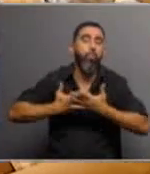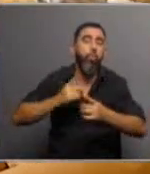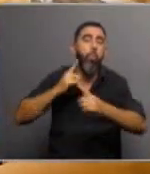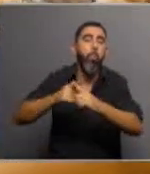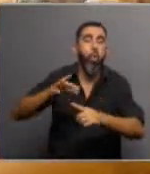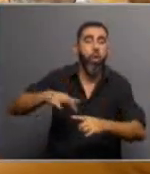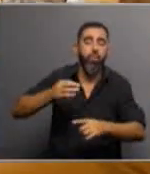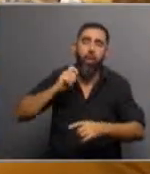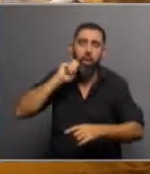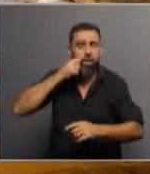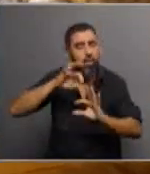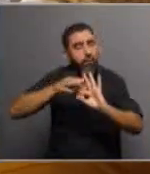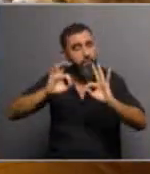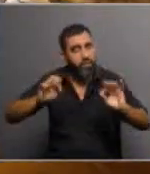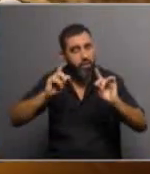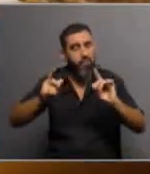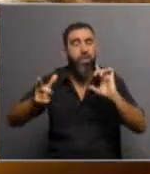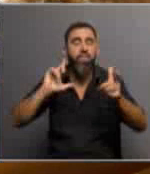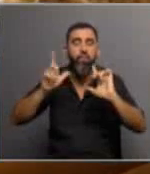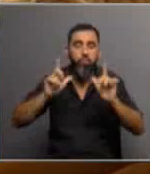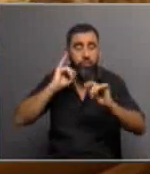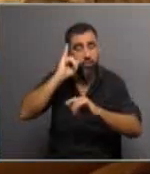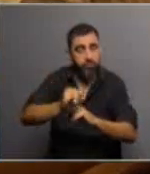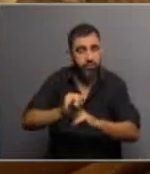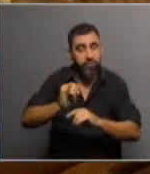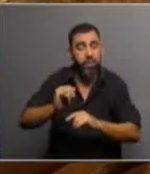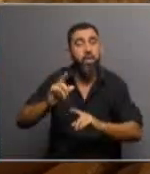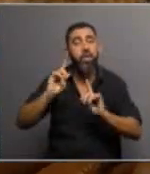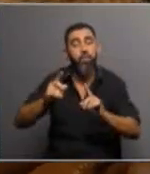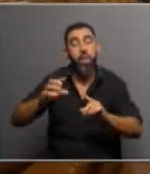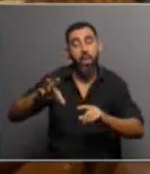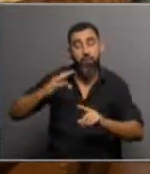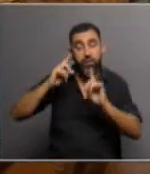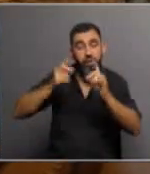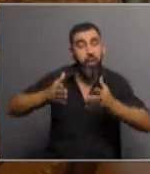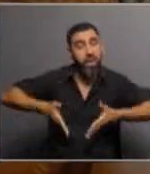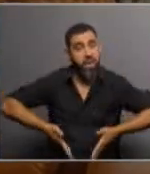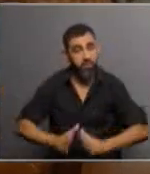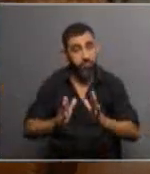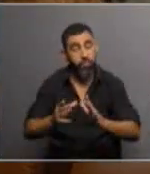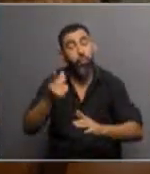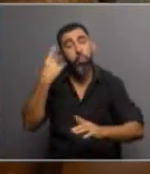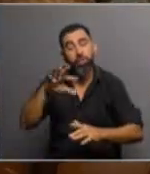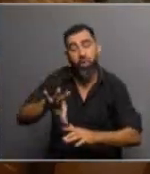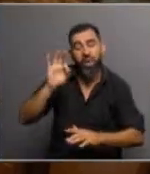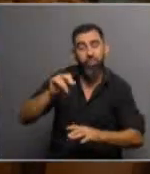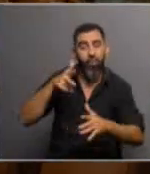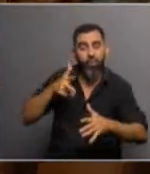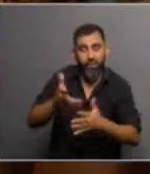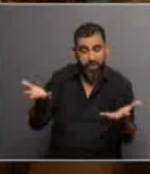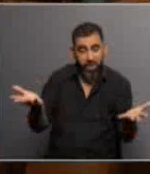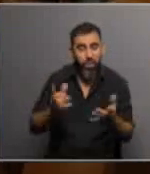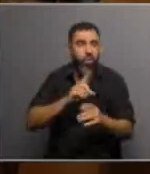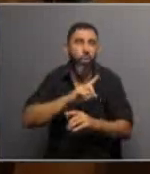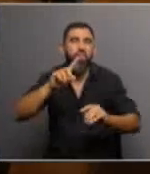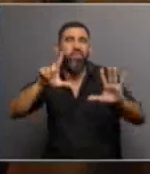una buena frase si hay que celebrar la emoción hay que celebrar la vida y el nacimiento y por esa razón es que elegimos esta fecha y no